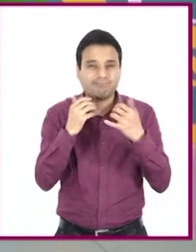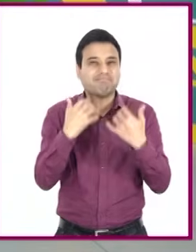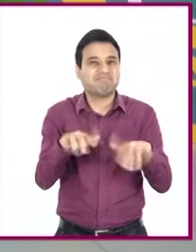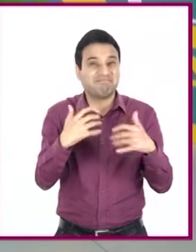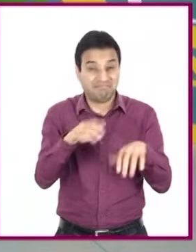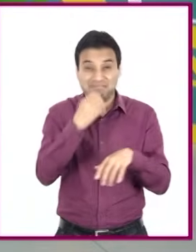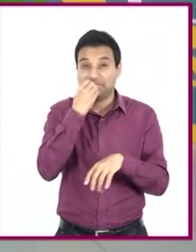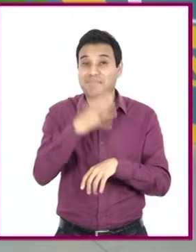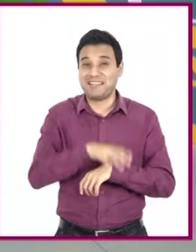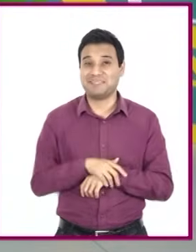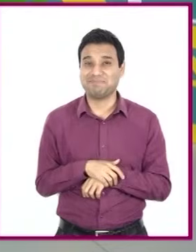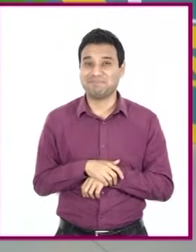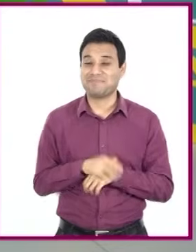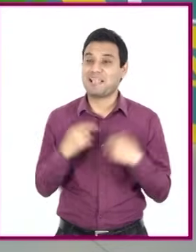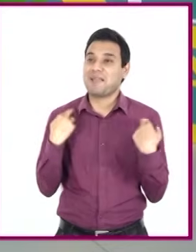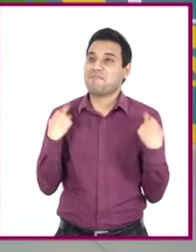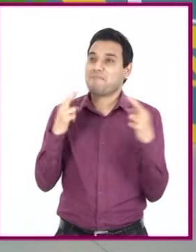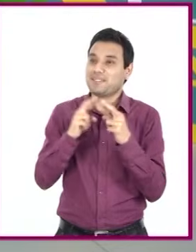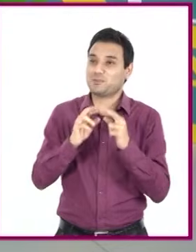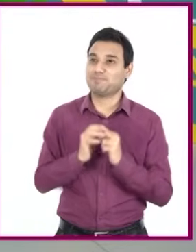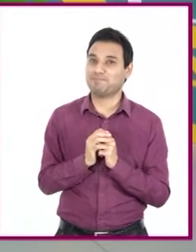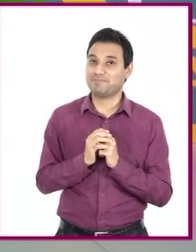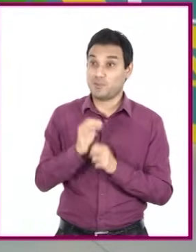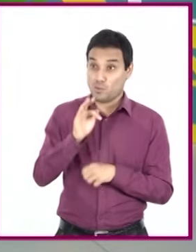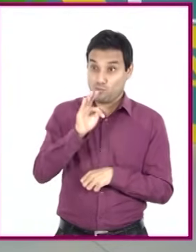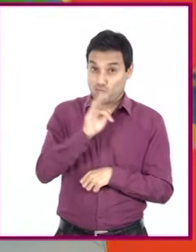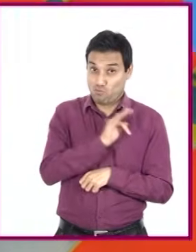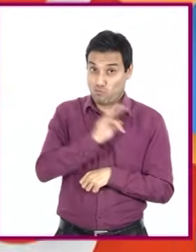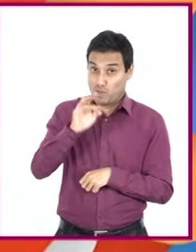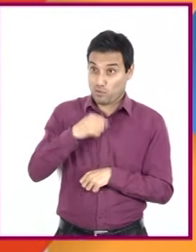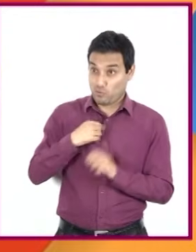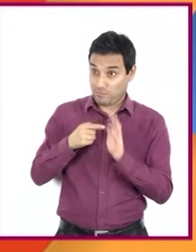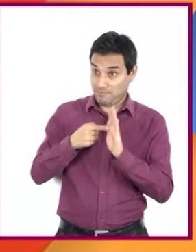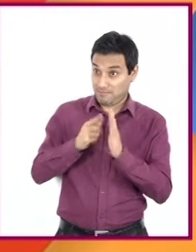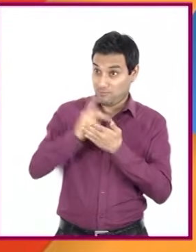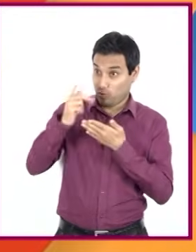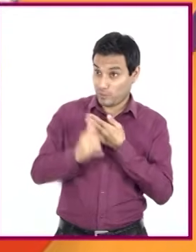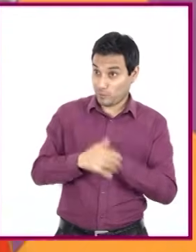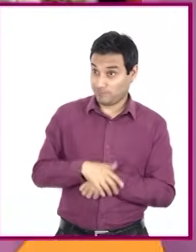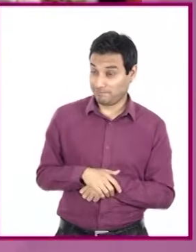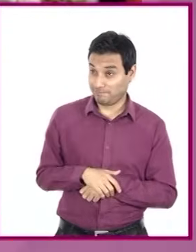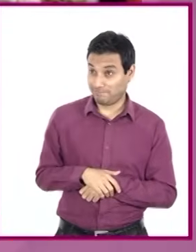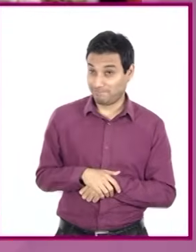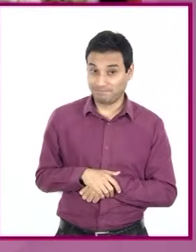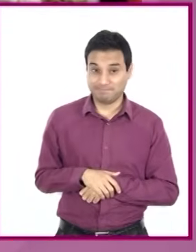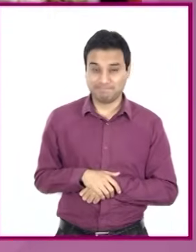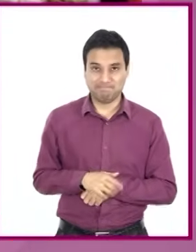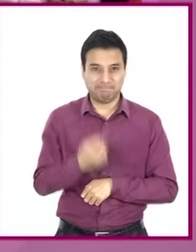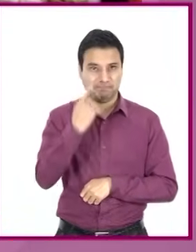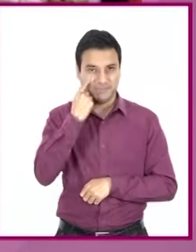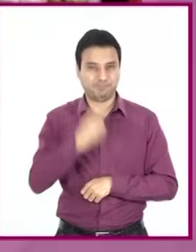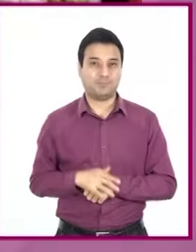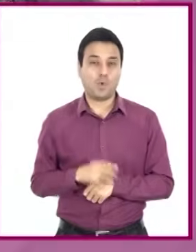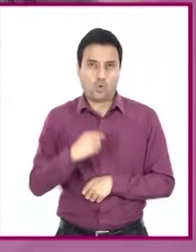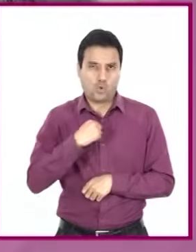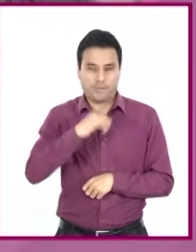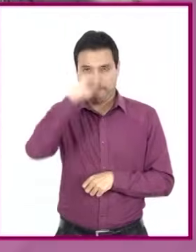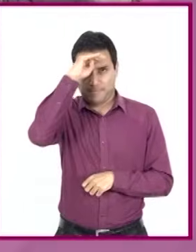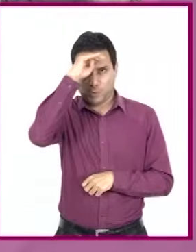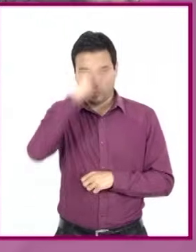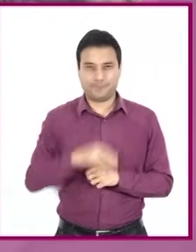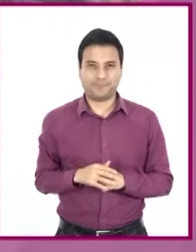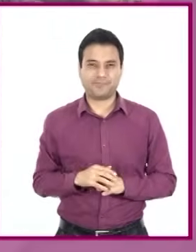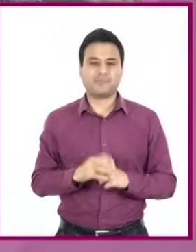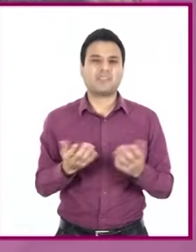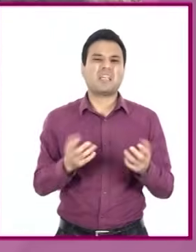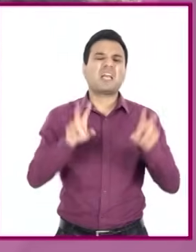proyecto. Maestros, ¿les puedo presentar el avance de mi proyecto? Lo primero que viene a la mente al hablar de basura